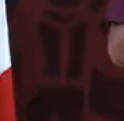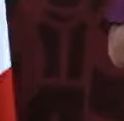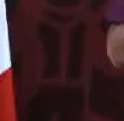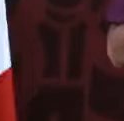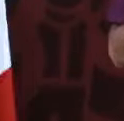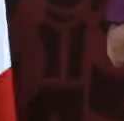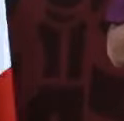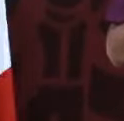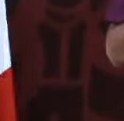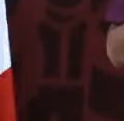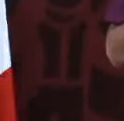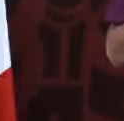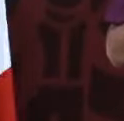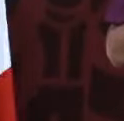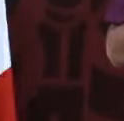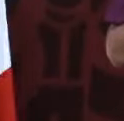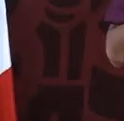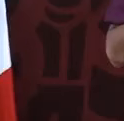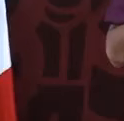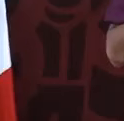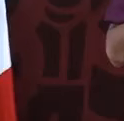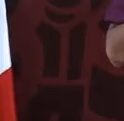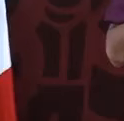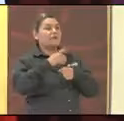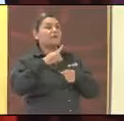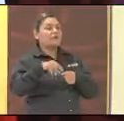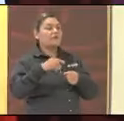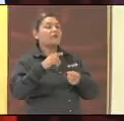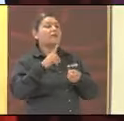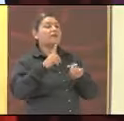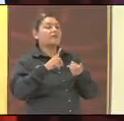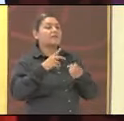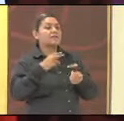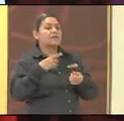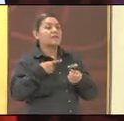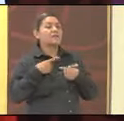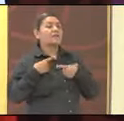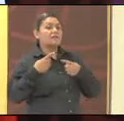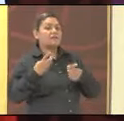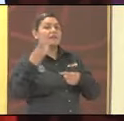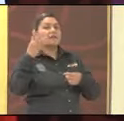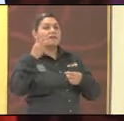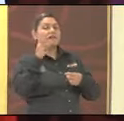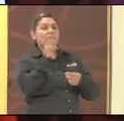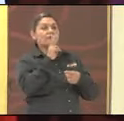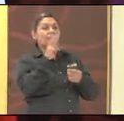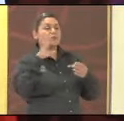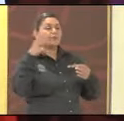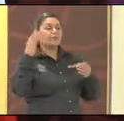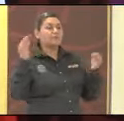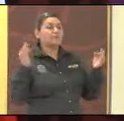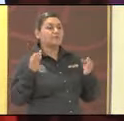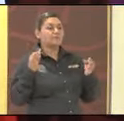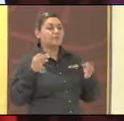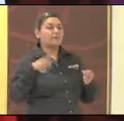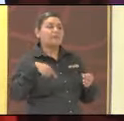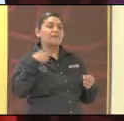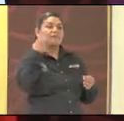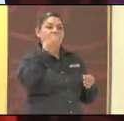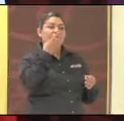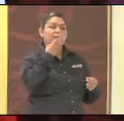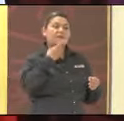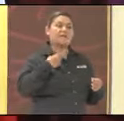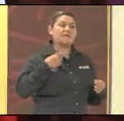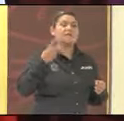También estuvimos en la Escuela Primaria Estado de Tamaulipas, donde también les aportamos 3 aires acondicionados. La escuela me decían que ya habían